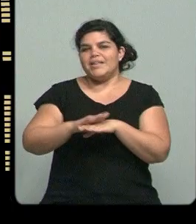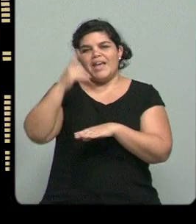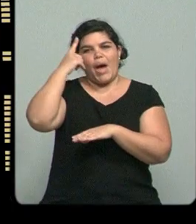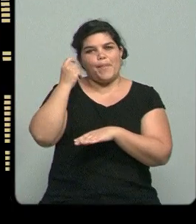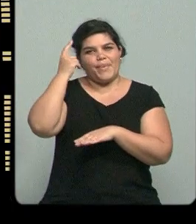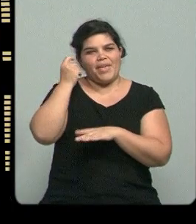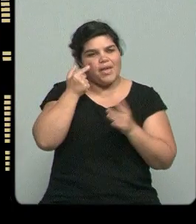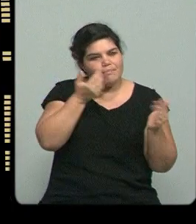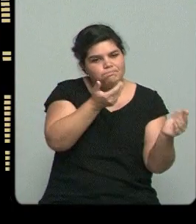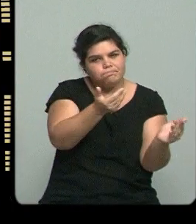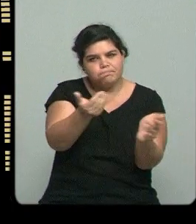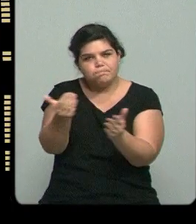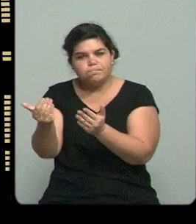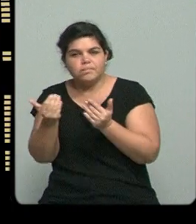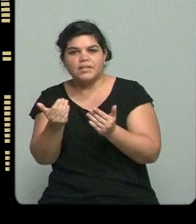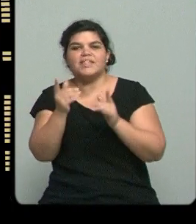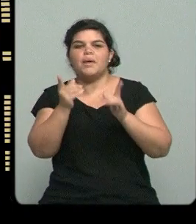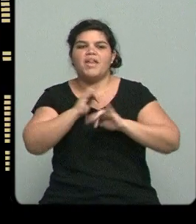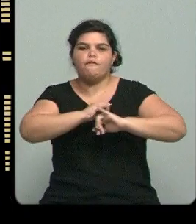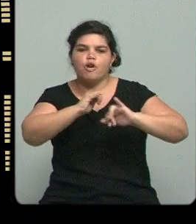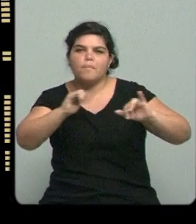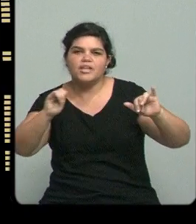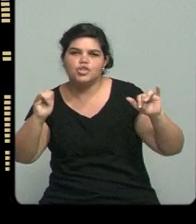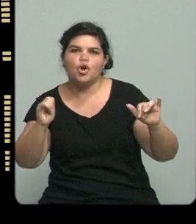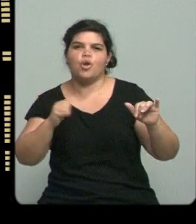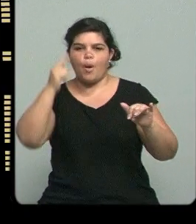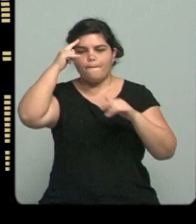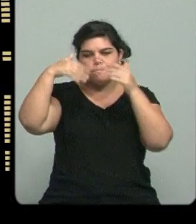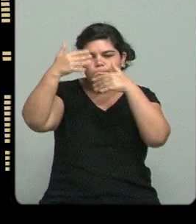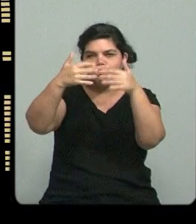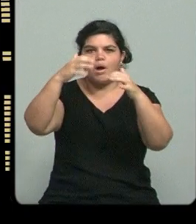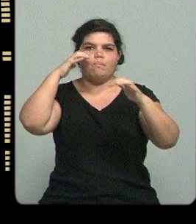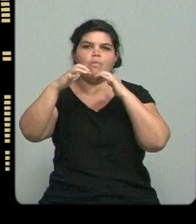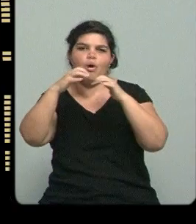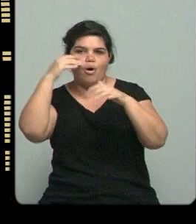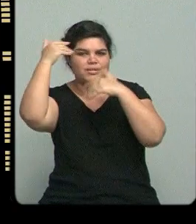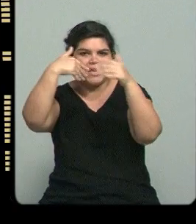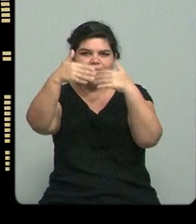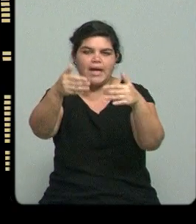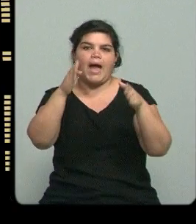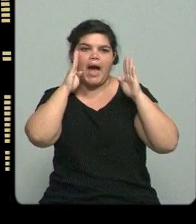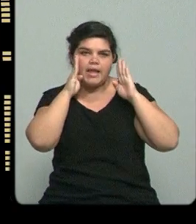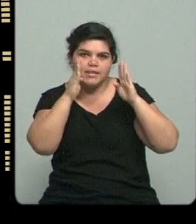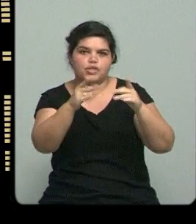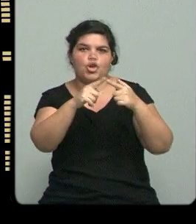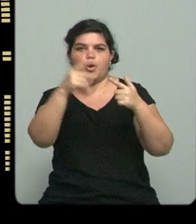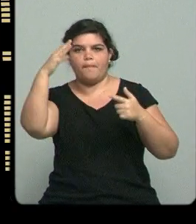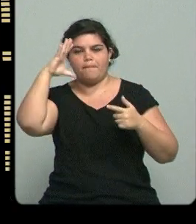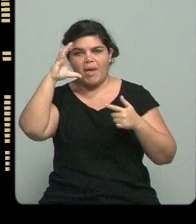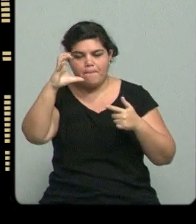aprendizaje y todo lo vinculado al procesamiento de la información, es decir, todo lo que tiene que ver con la atención,